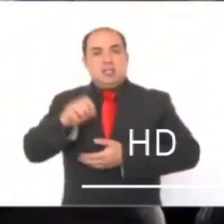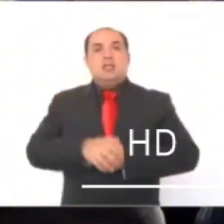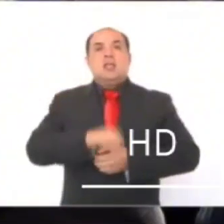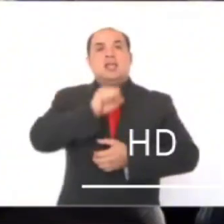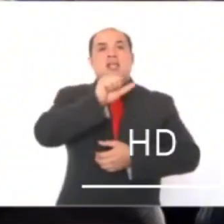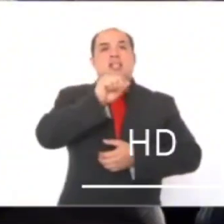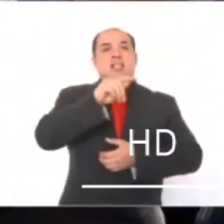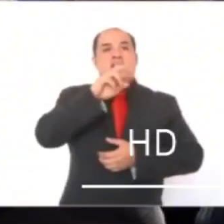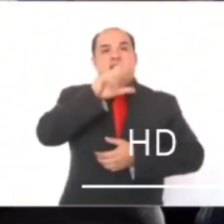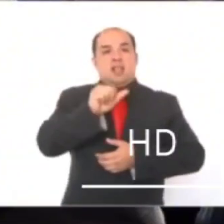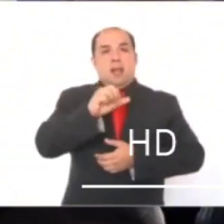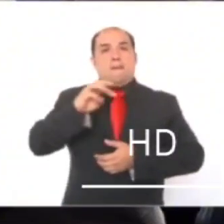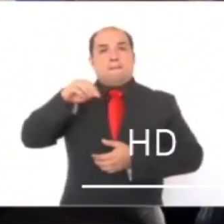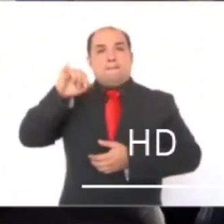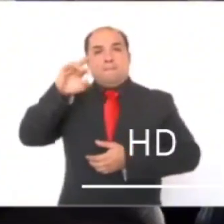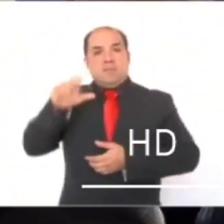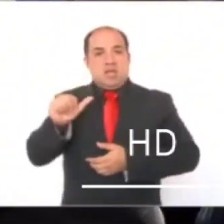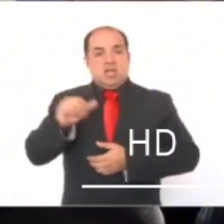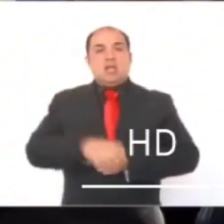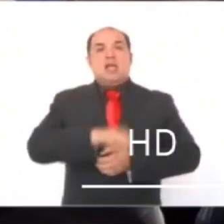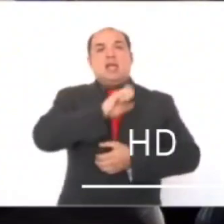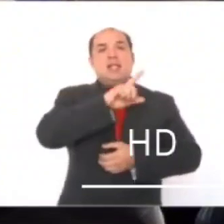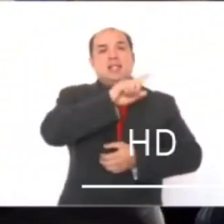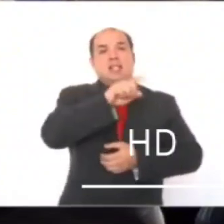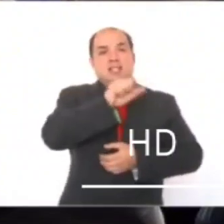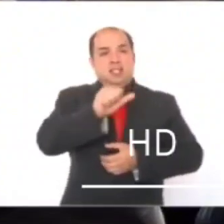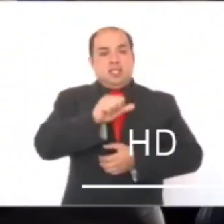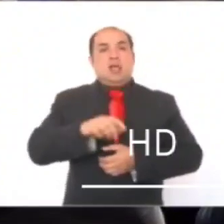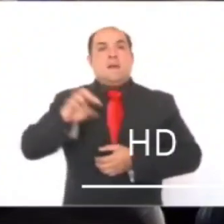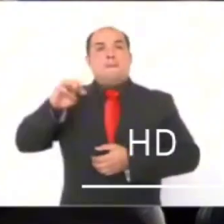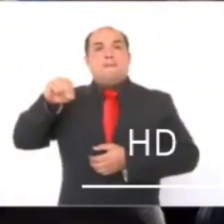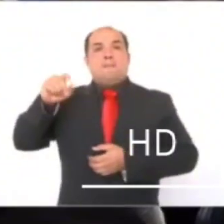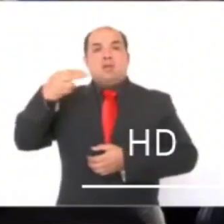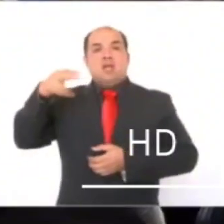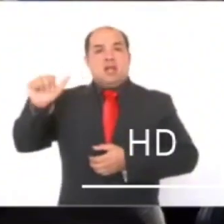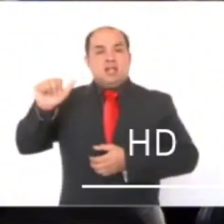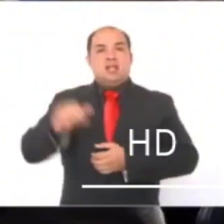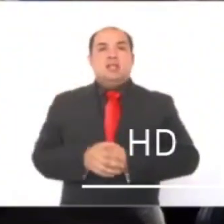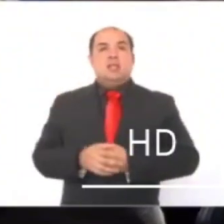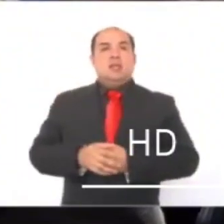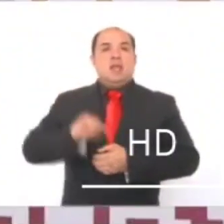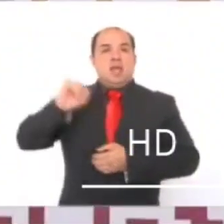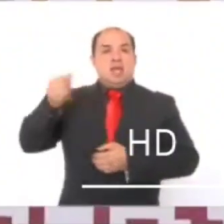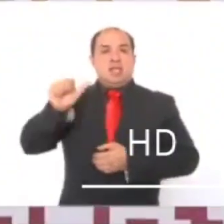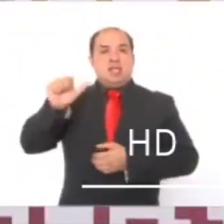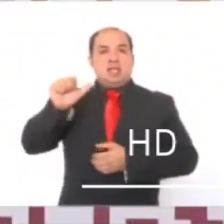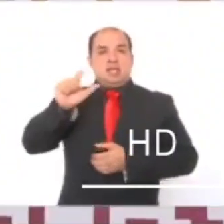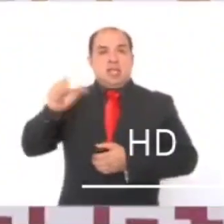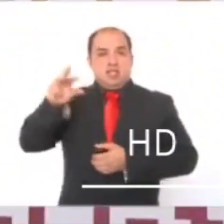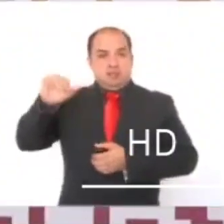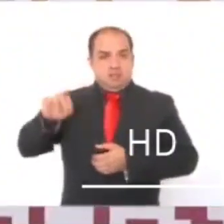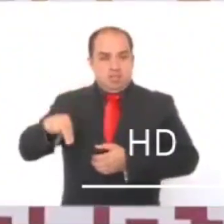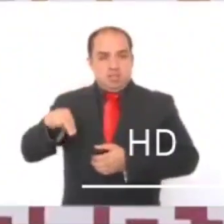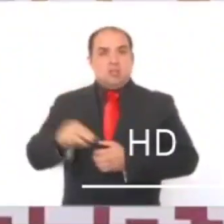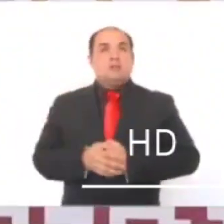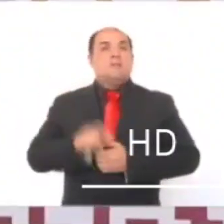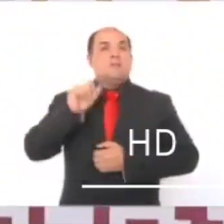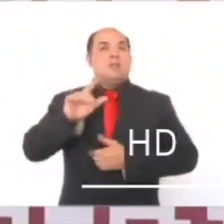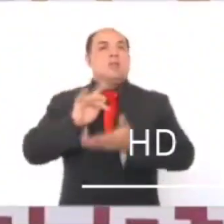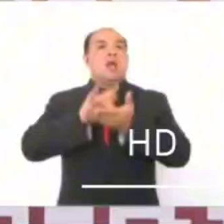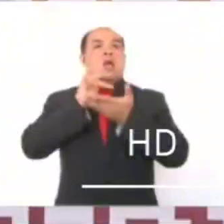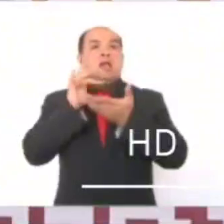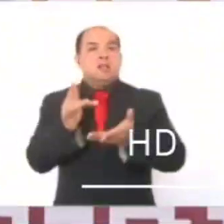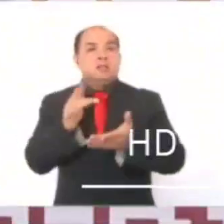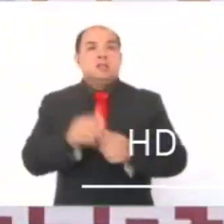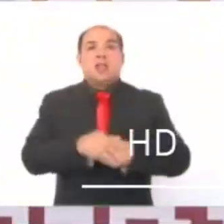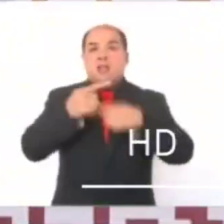Montiel, María López Tobar, Elisa Xolalpa, Marta Ávila, Yasmín Hernández. Quiero agradecer también a